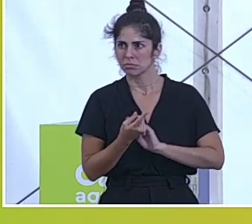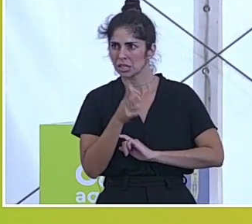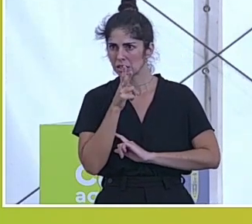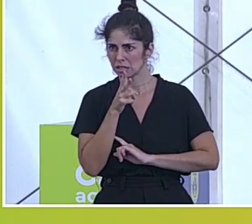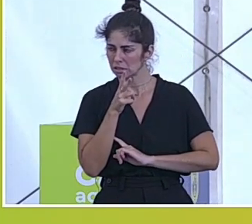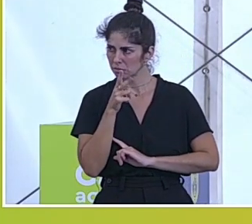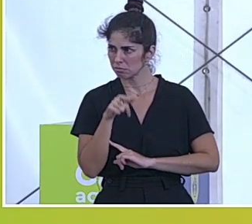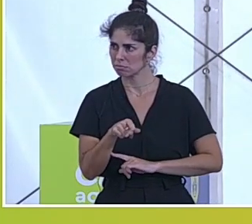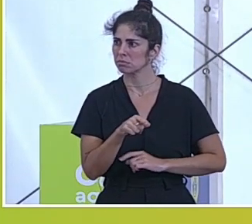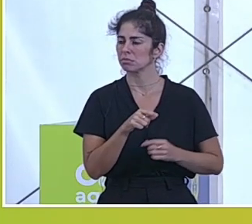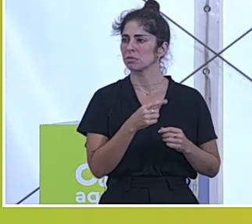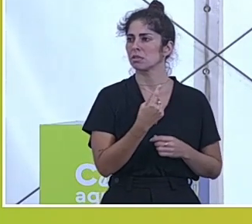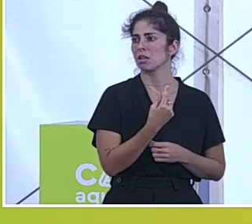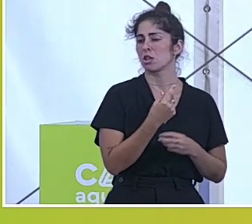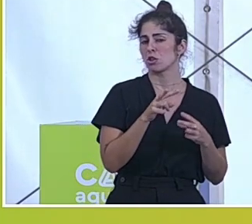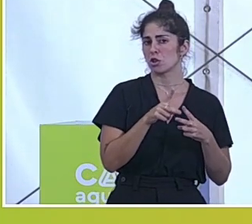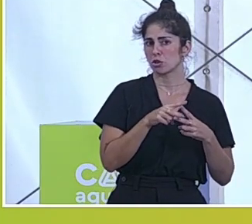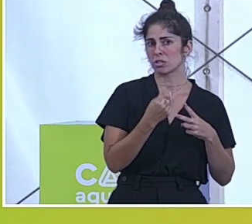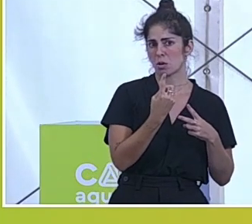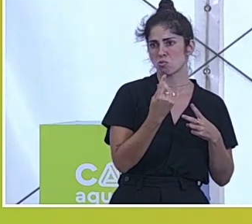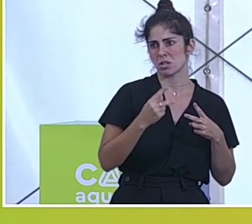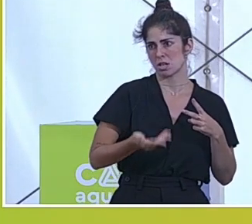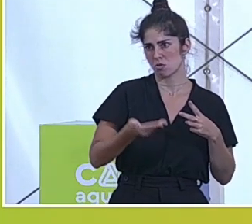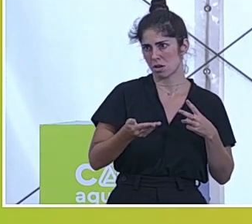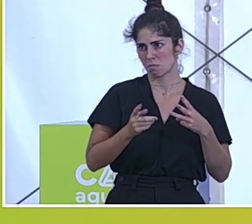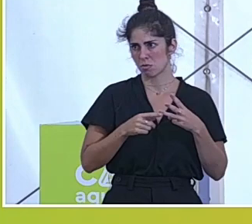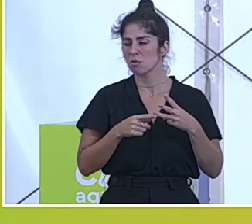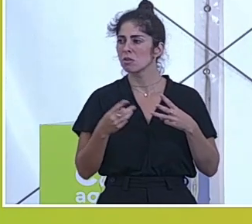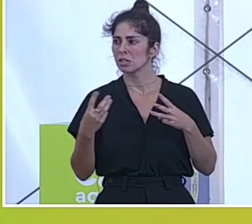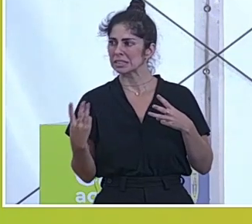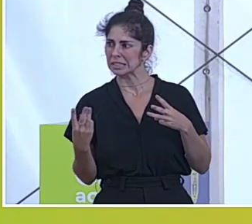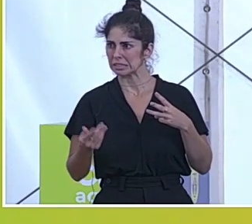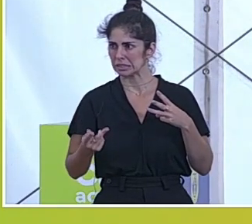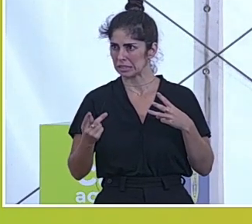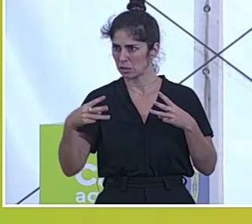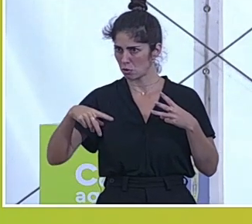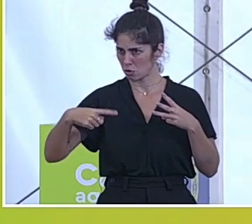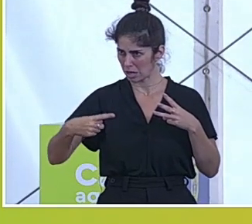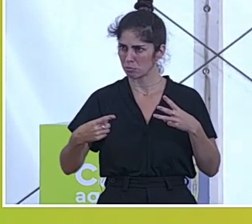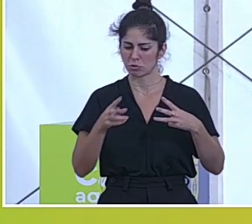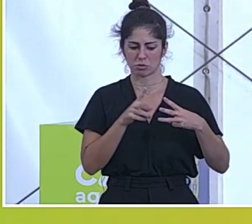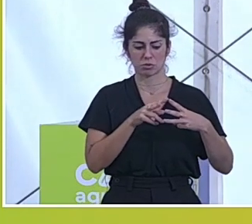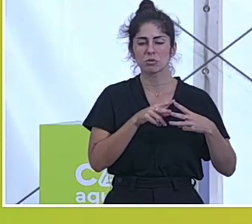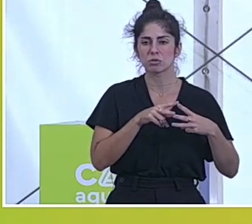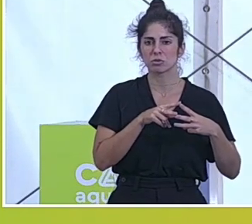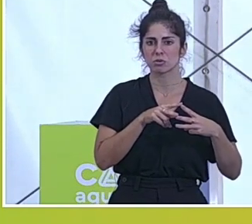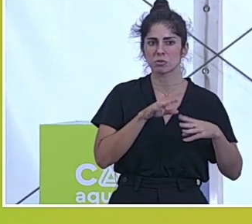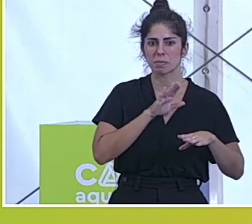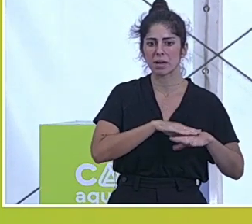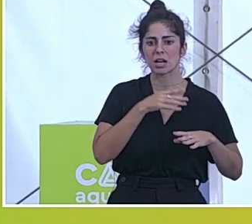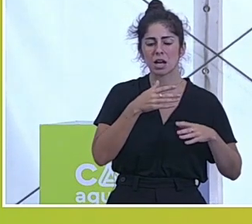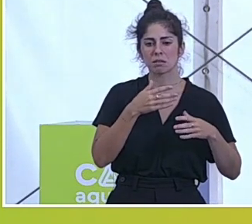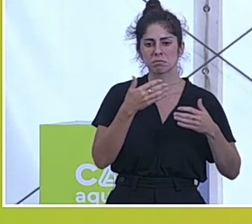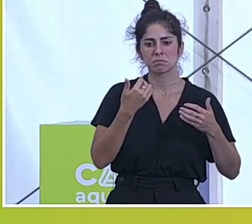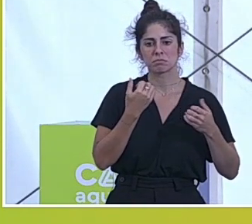producir amoníaco sintético, ¿vale?, y el electrolizador de 3 kilogramos para aplicaciones en movilidad, fundamentalmente con